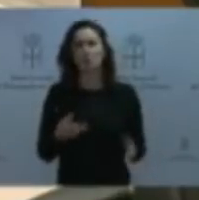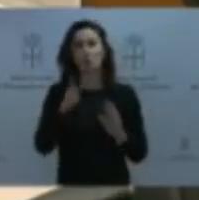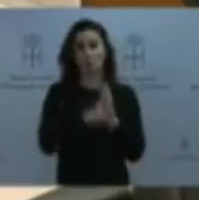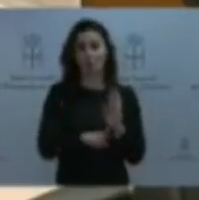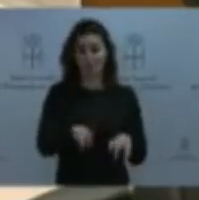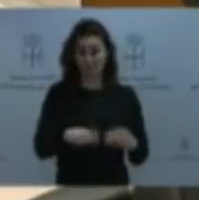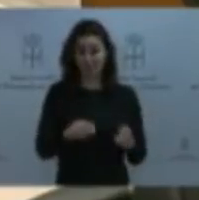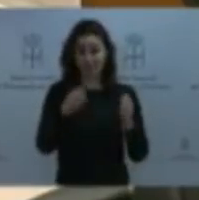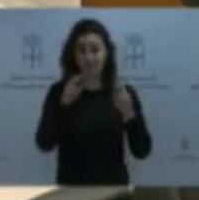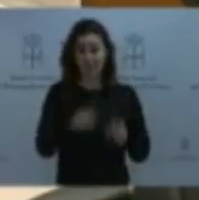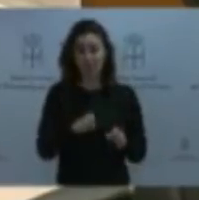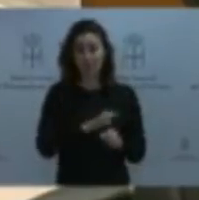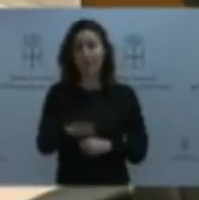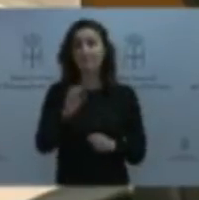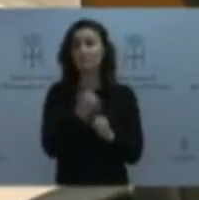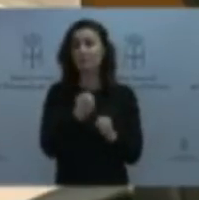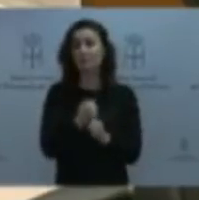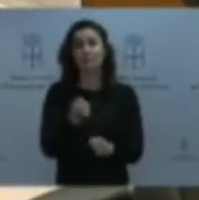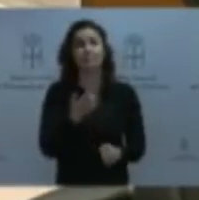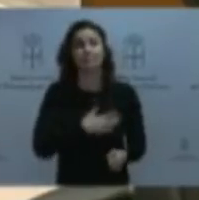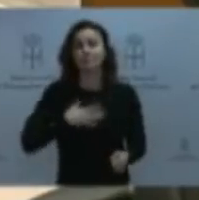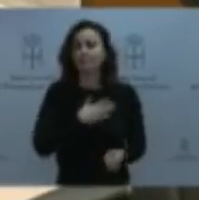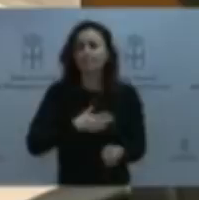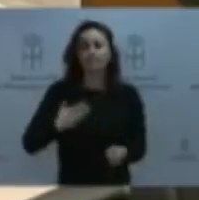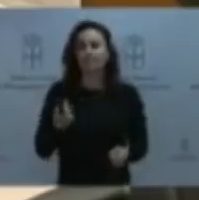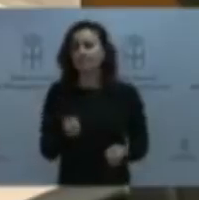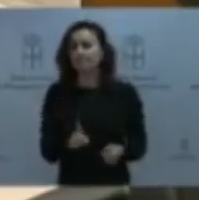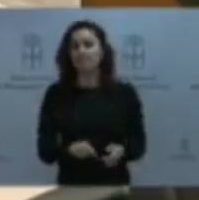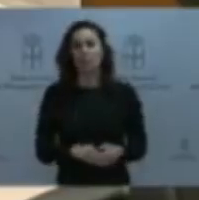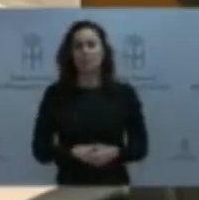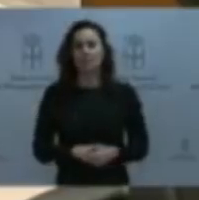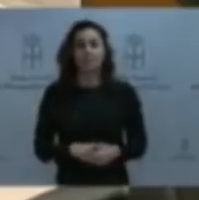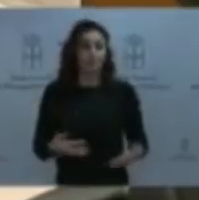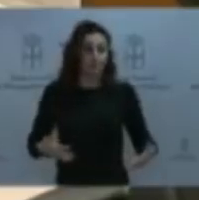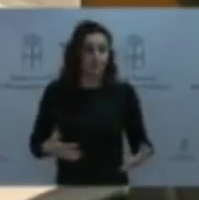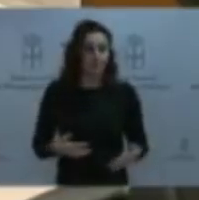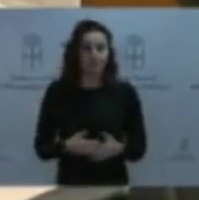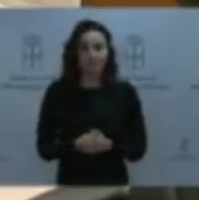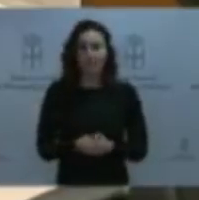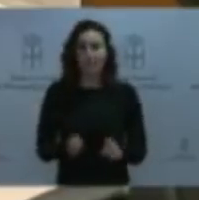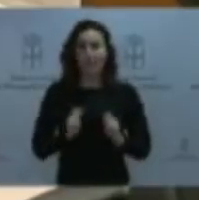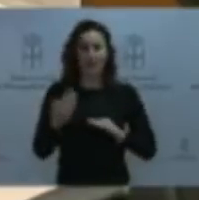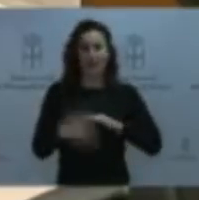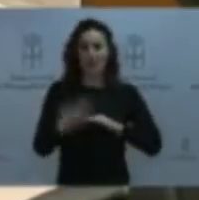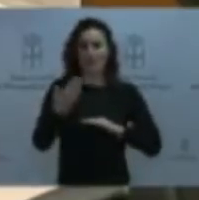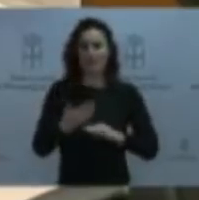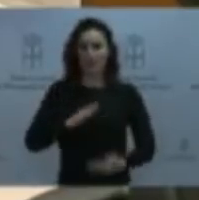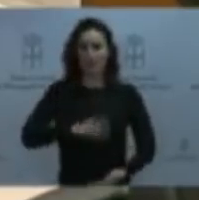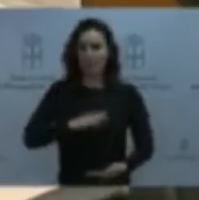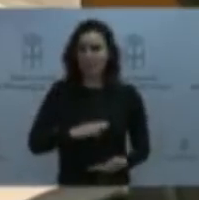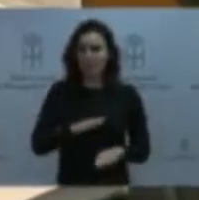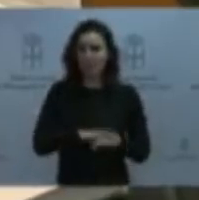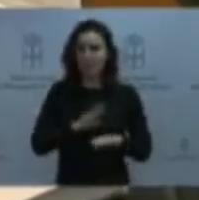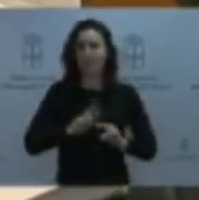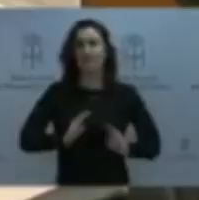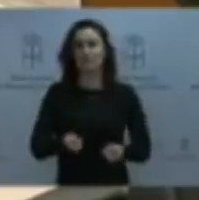nos resulta satisfactoria en el sentido de que limita las capacidades de actuación de la autoridad laboral,